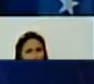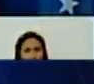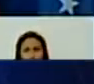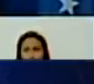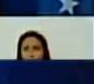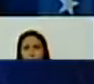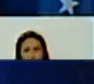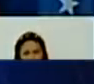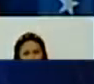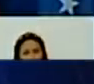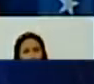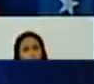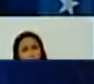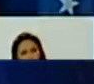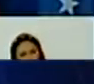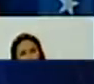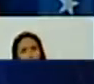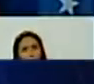evidencias